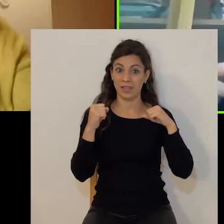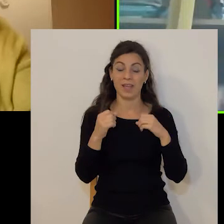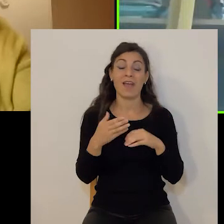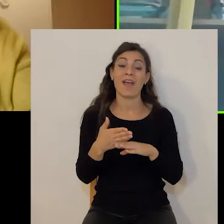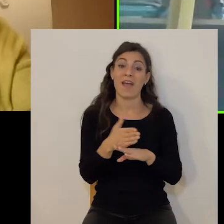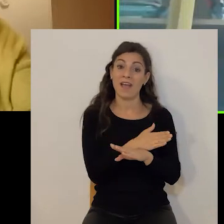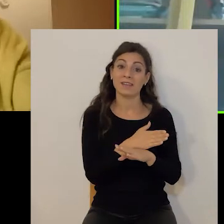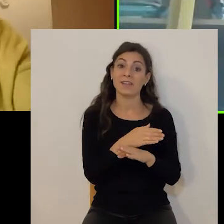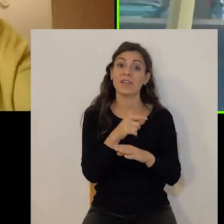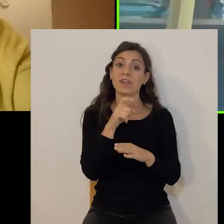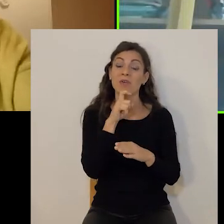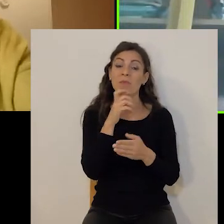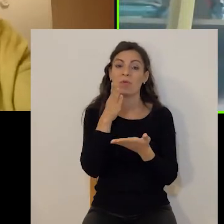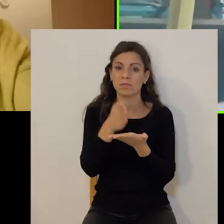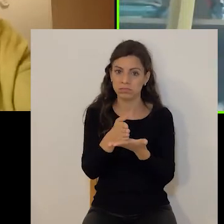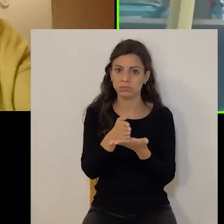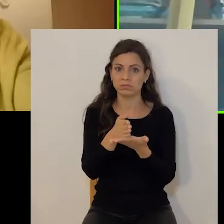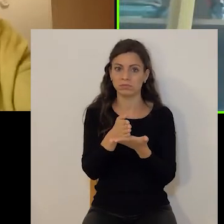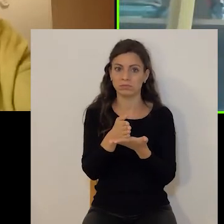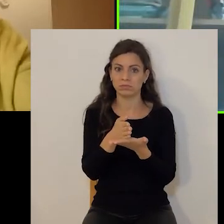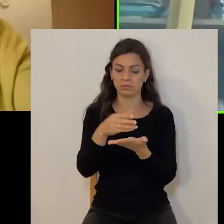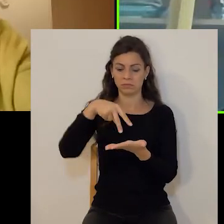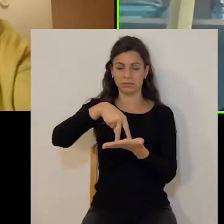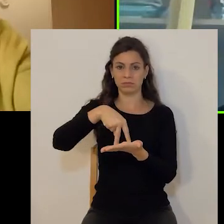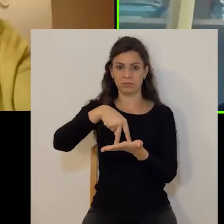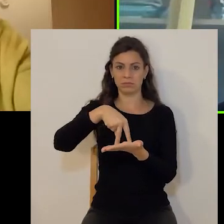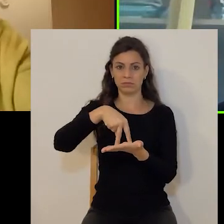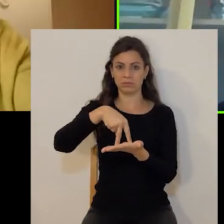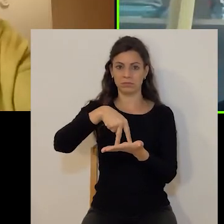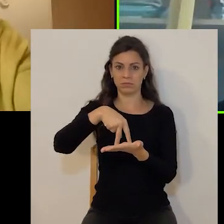Es decir, estamos ahora aquí,